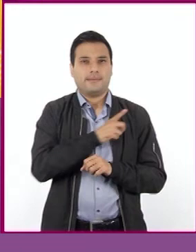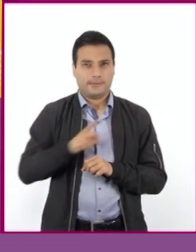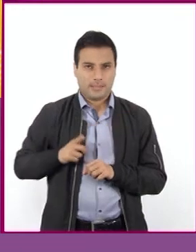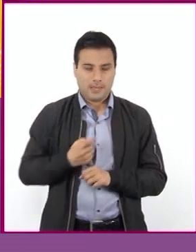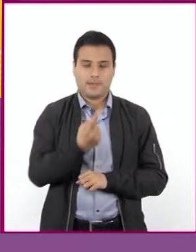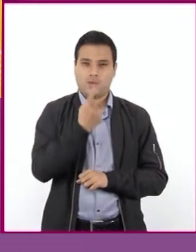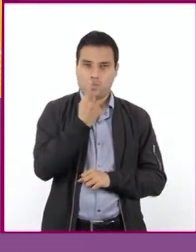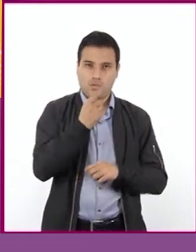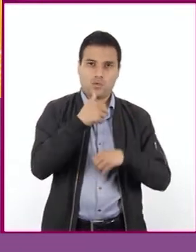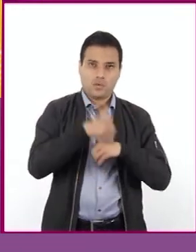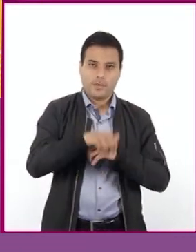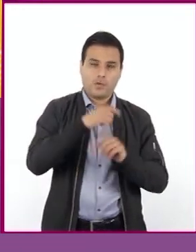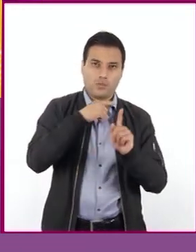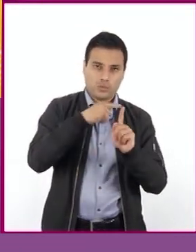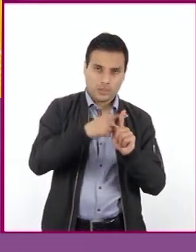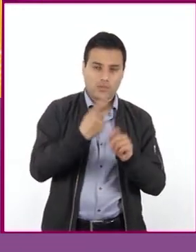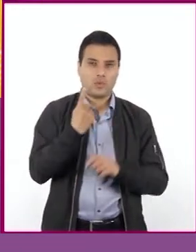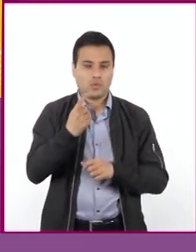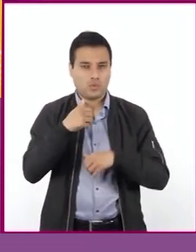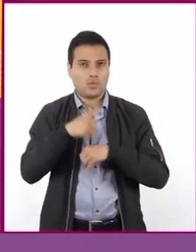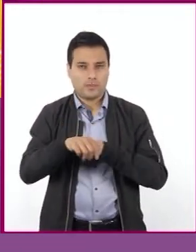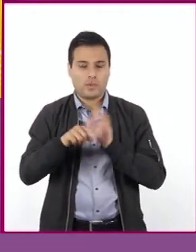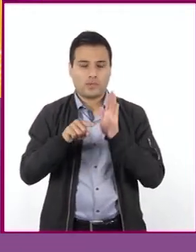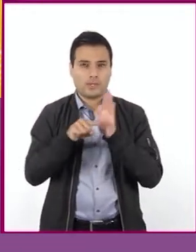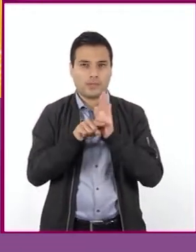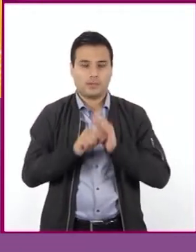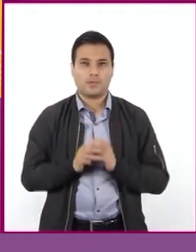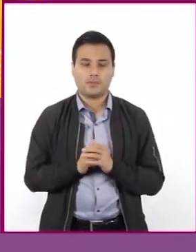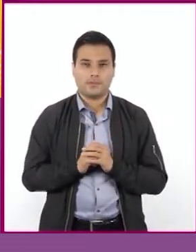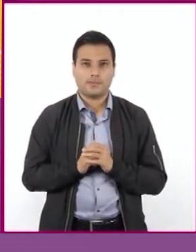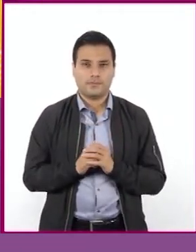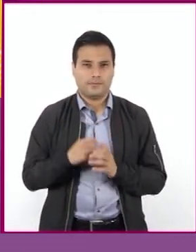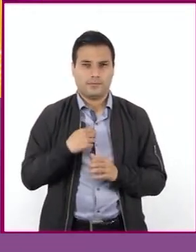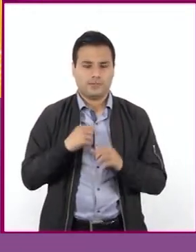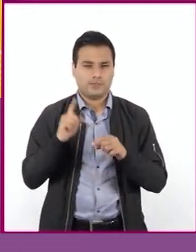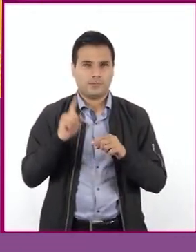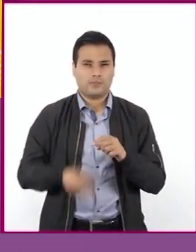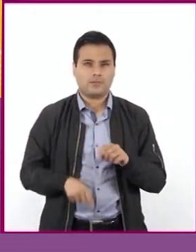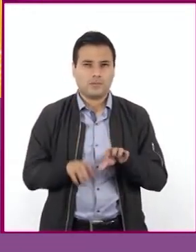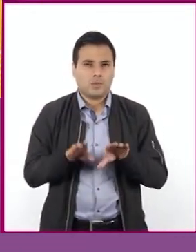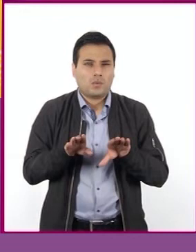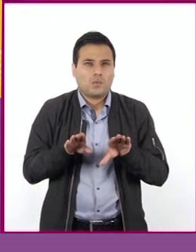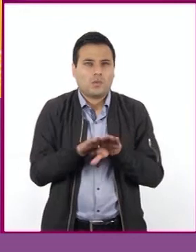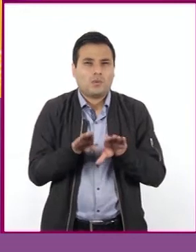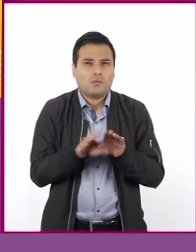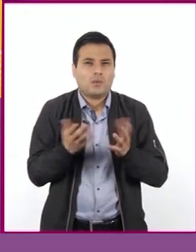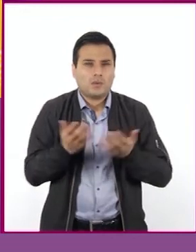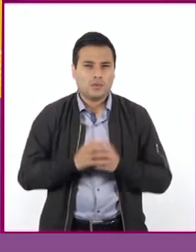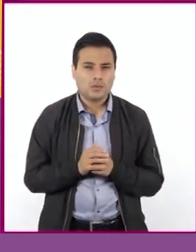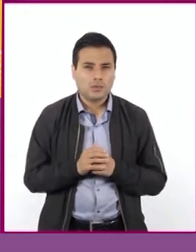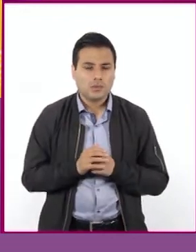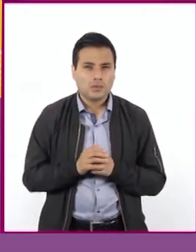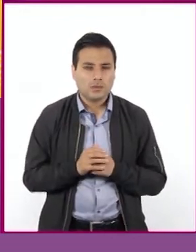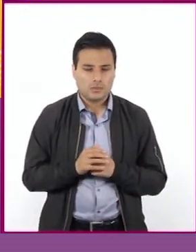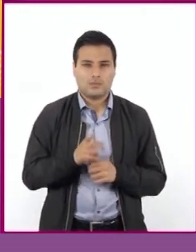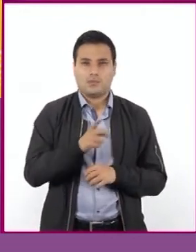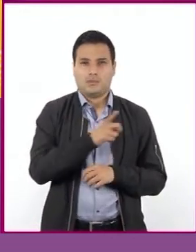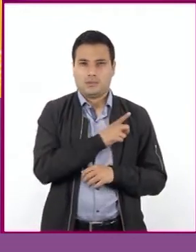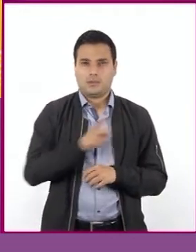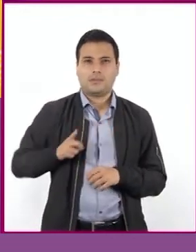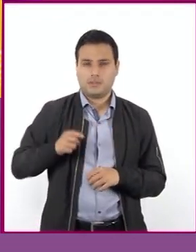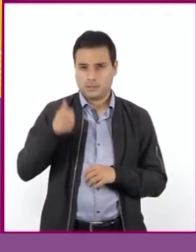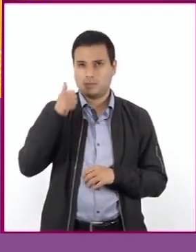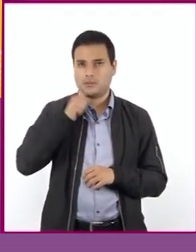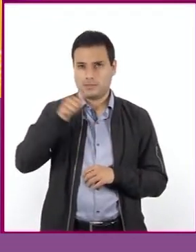negativo. Podemos afirmar que para poder eliminar una de las incógnitas se debe tener signos